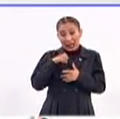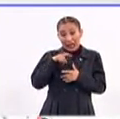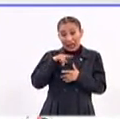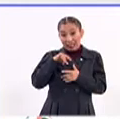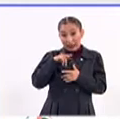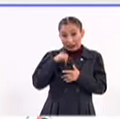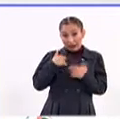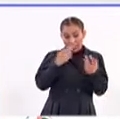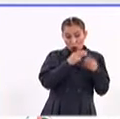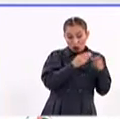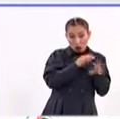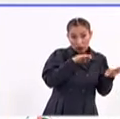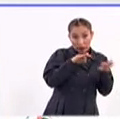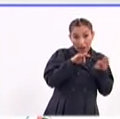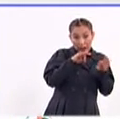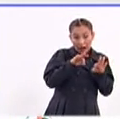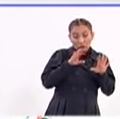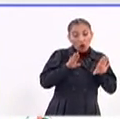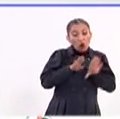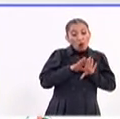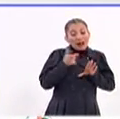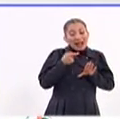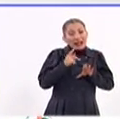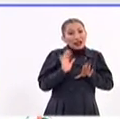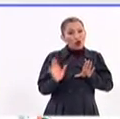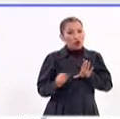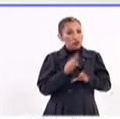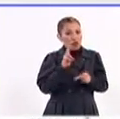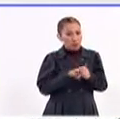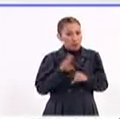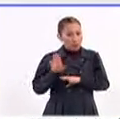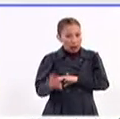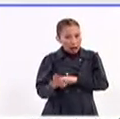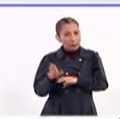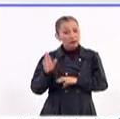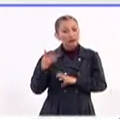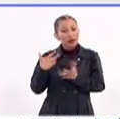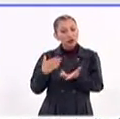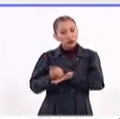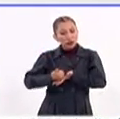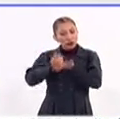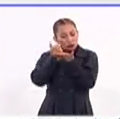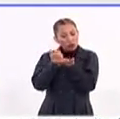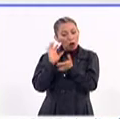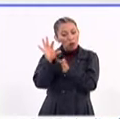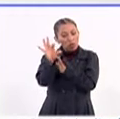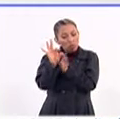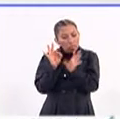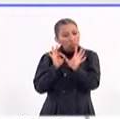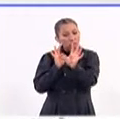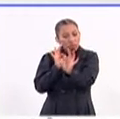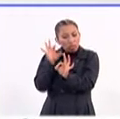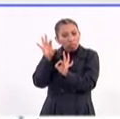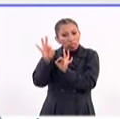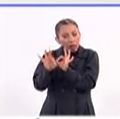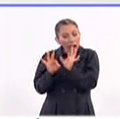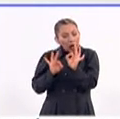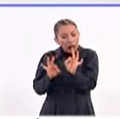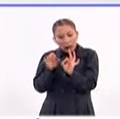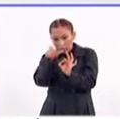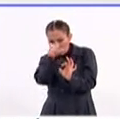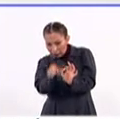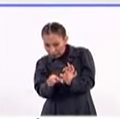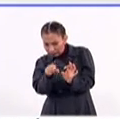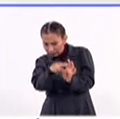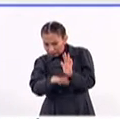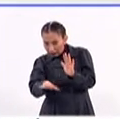todavía en el mundo trabajando con genética clásica, la genética que nos permite una selección de el individuo